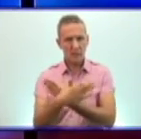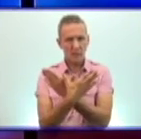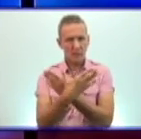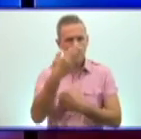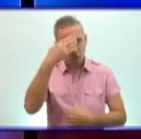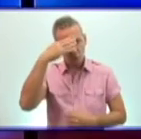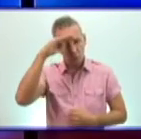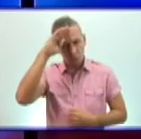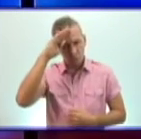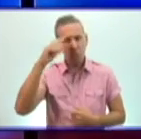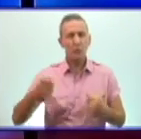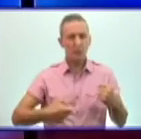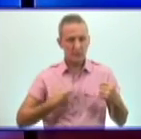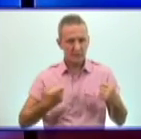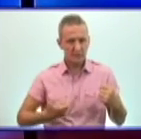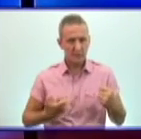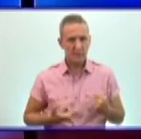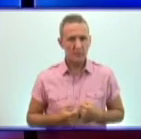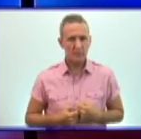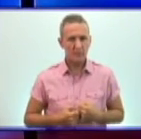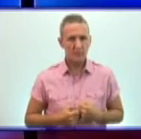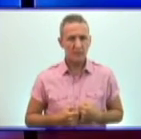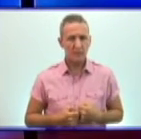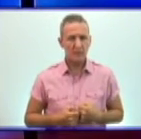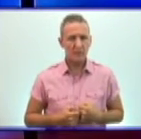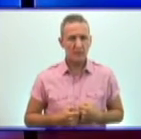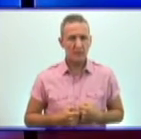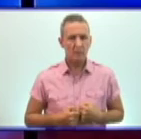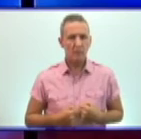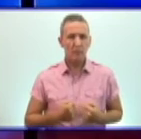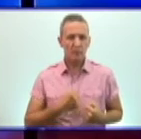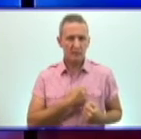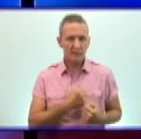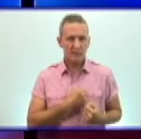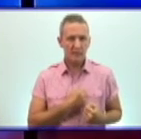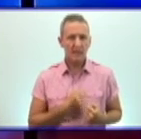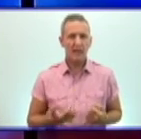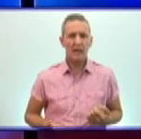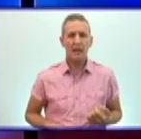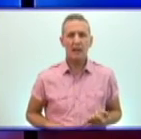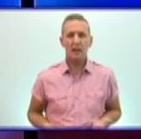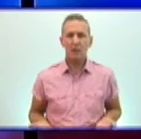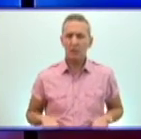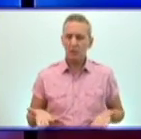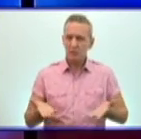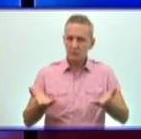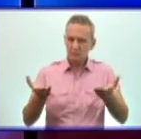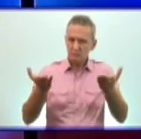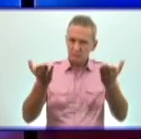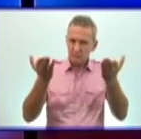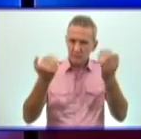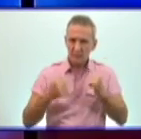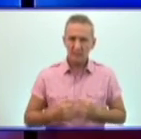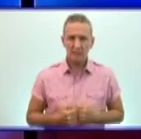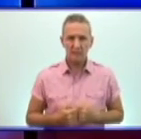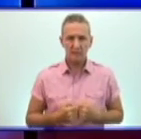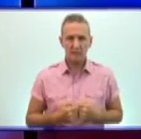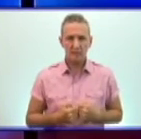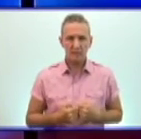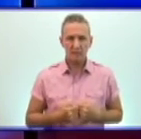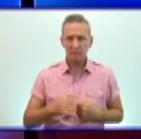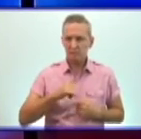dar el combate, porque estamos apostando a un mejoramiento y a un progreso que no tiene